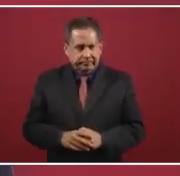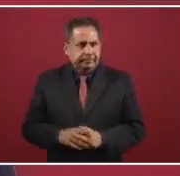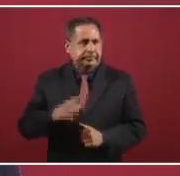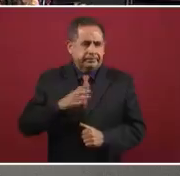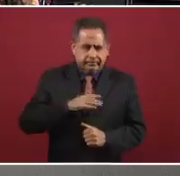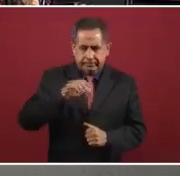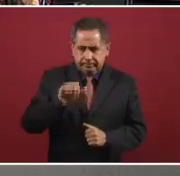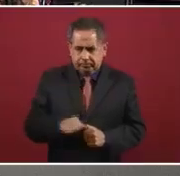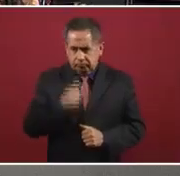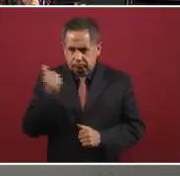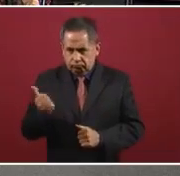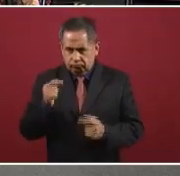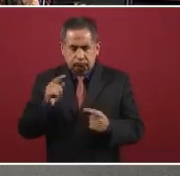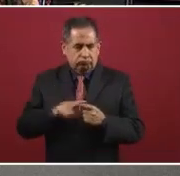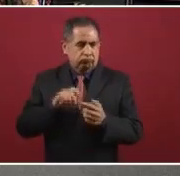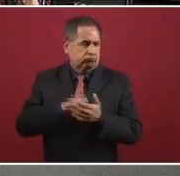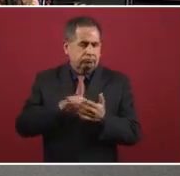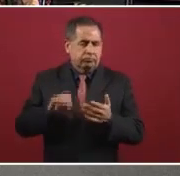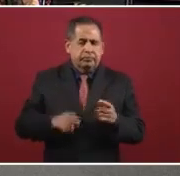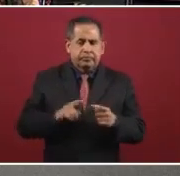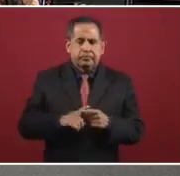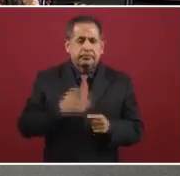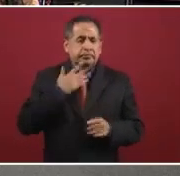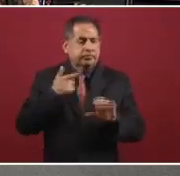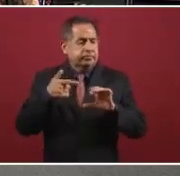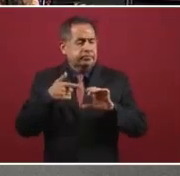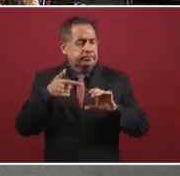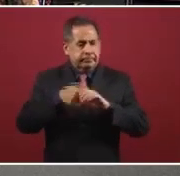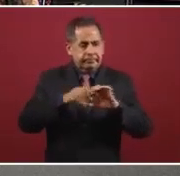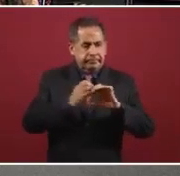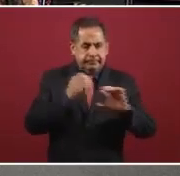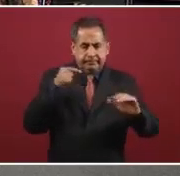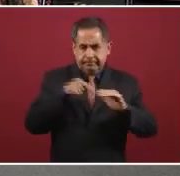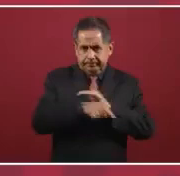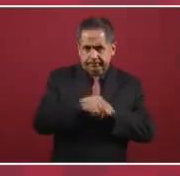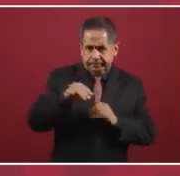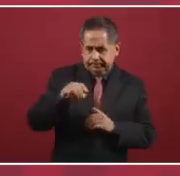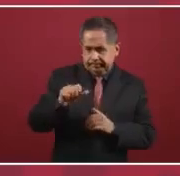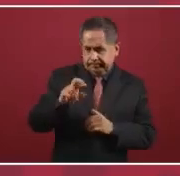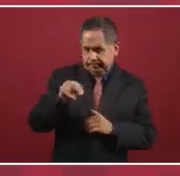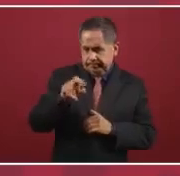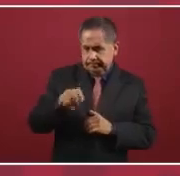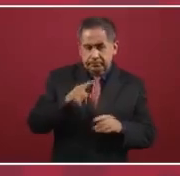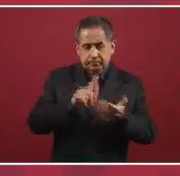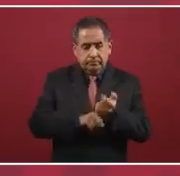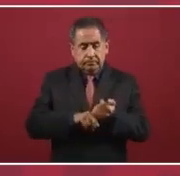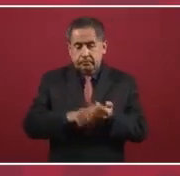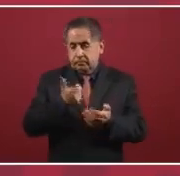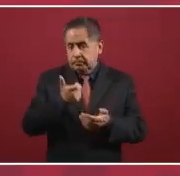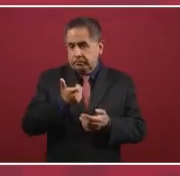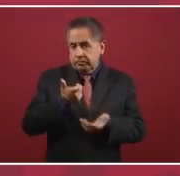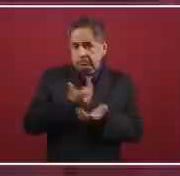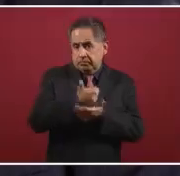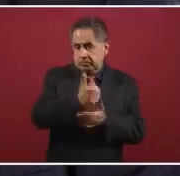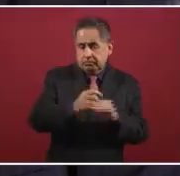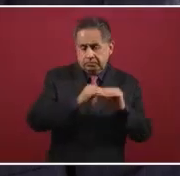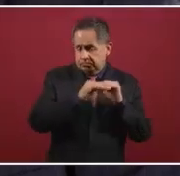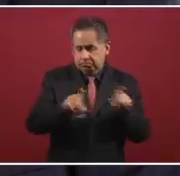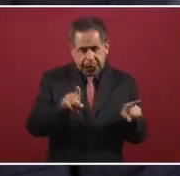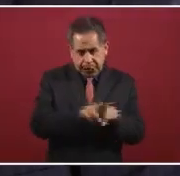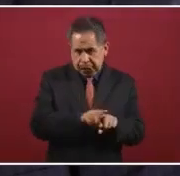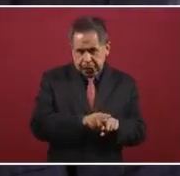otras, como el caso del gasoducto marino, donde la tarifa, además de ser plana, nos